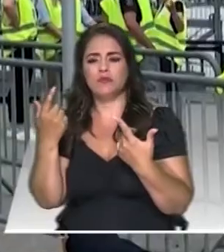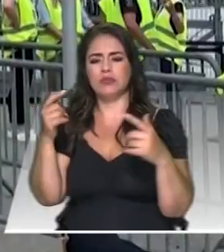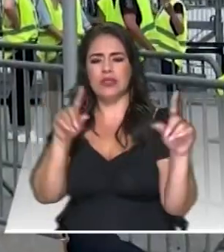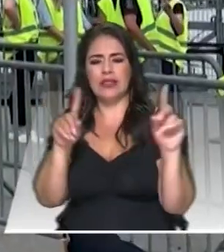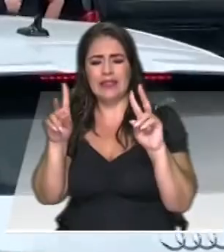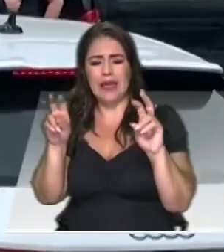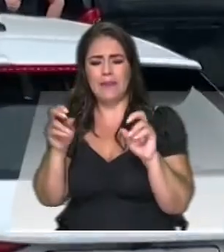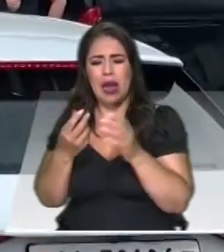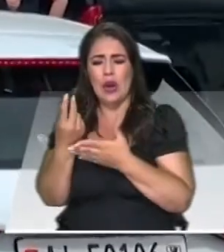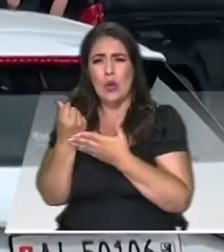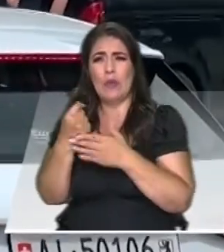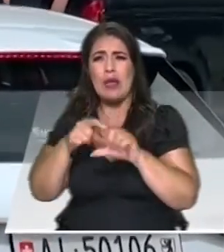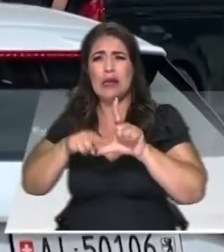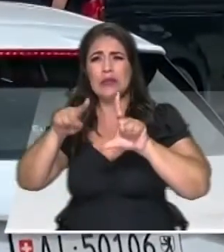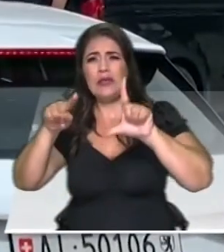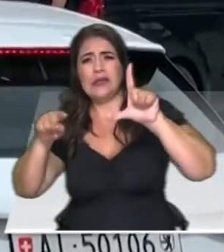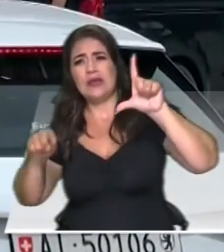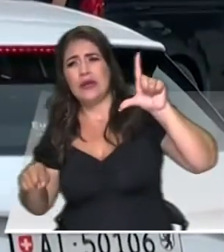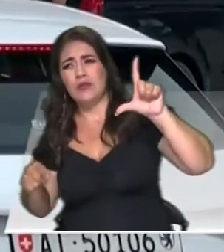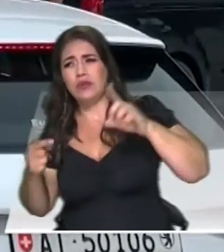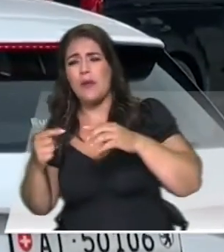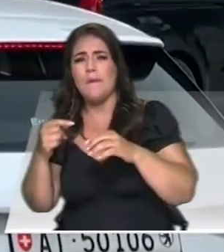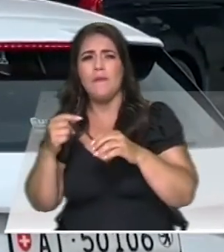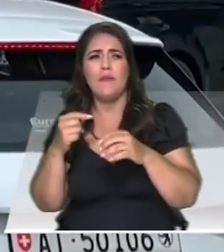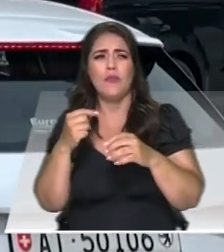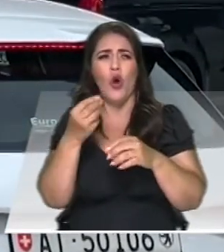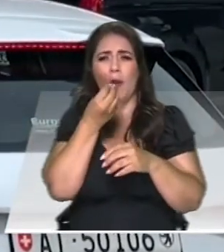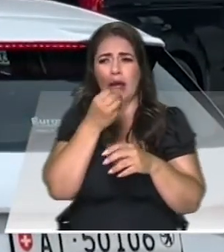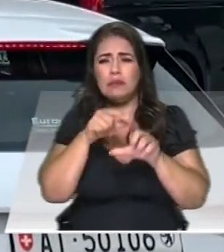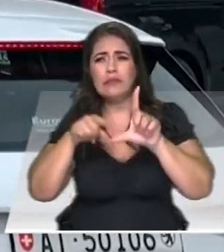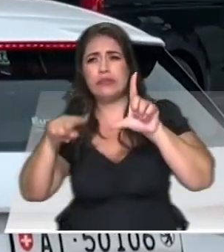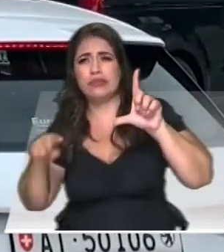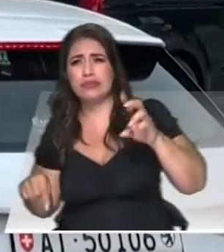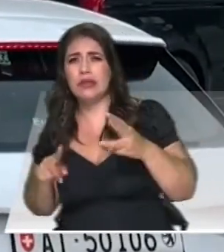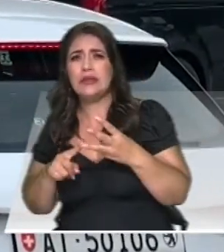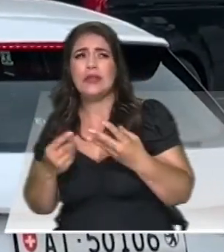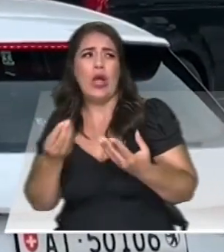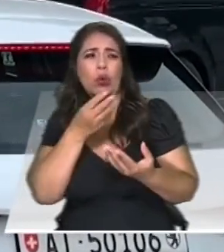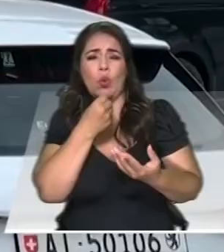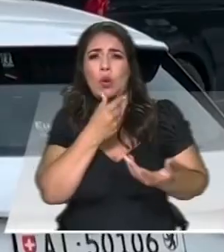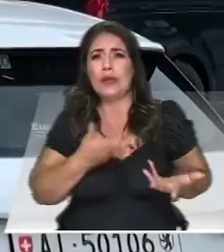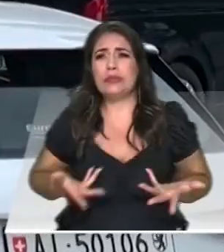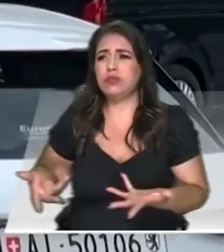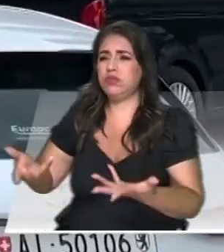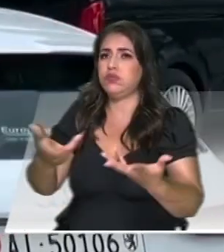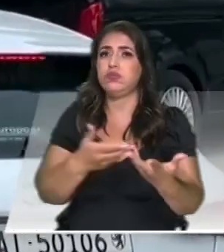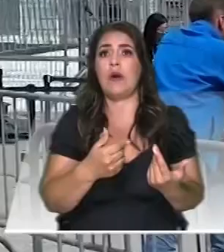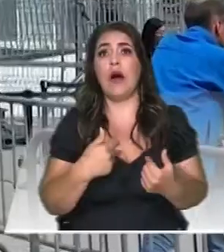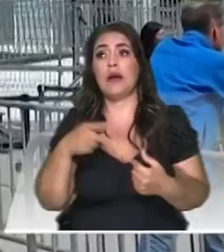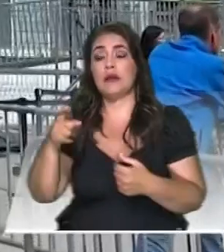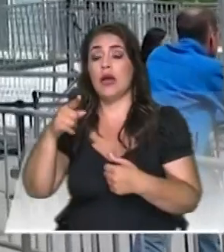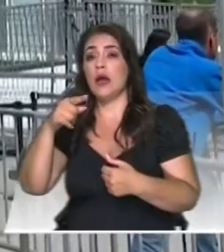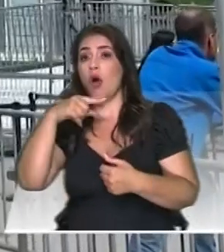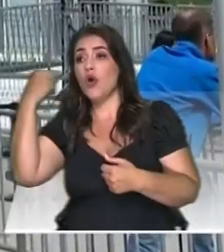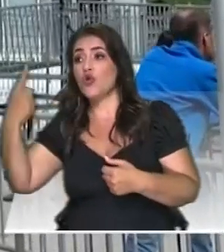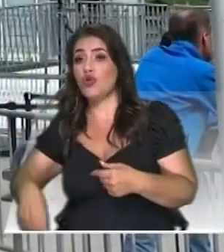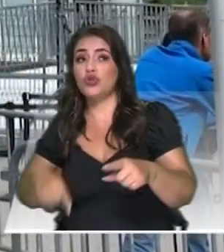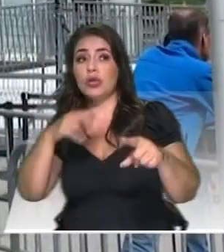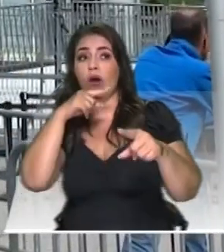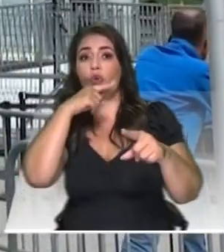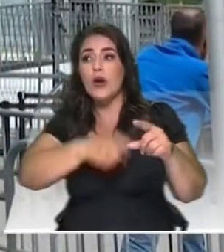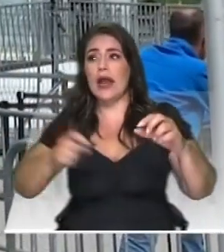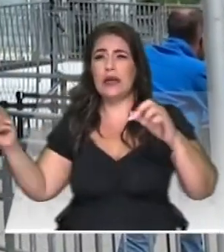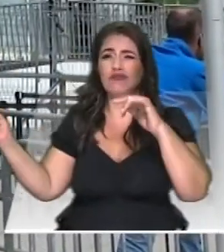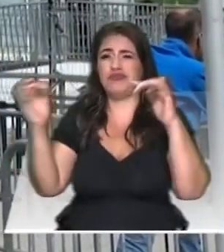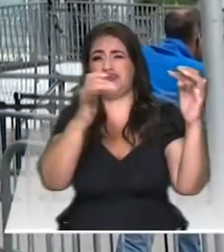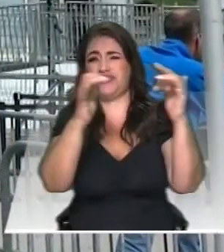económica alimentaria y geopolítica simultáneas la incertidumbre por la guerra en ucrania y sus consecuencias además